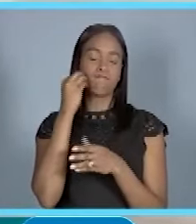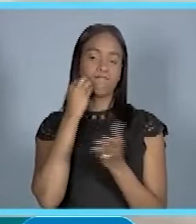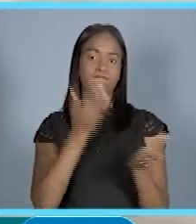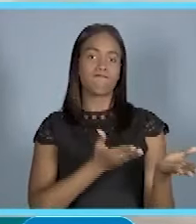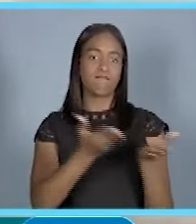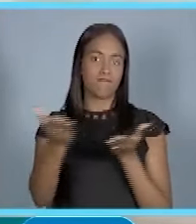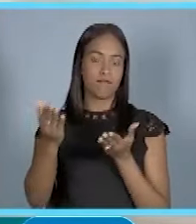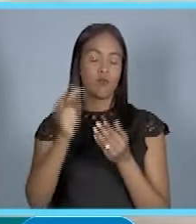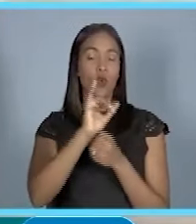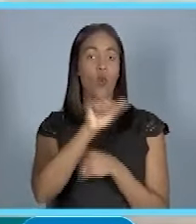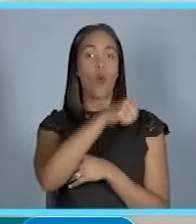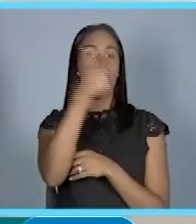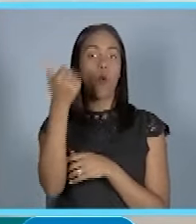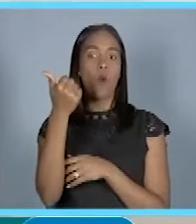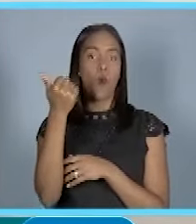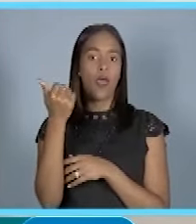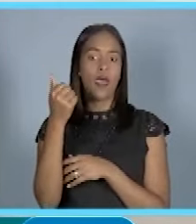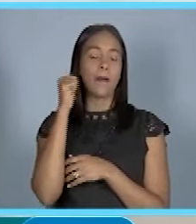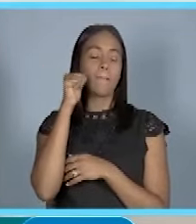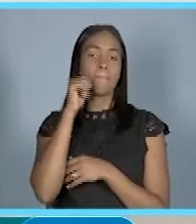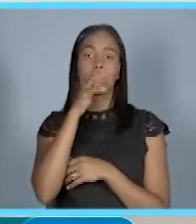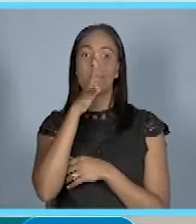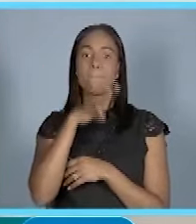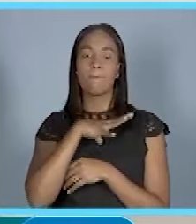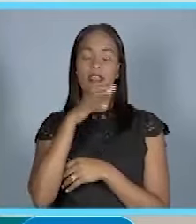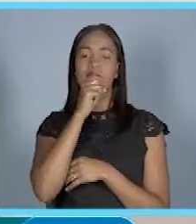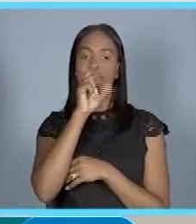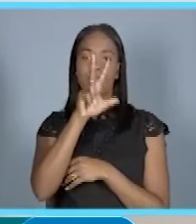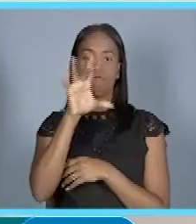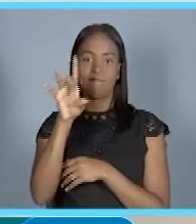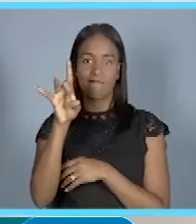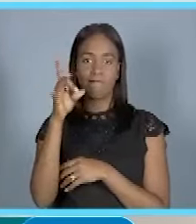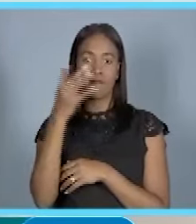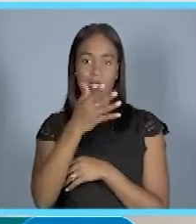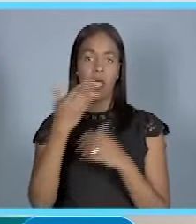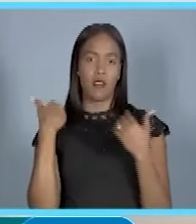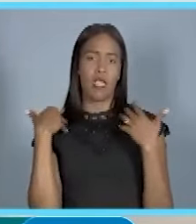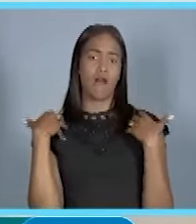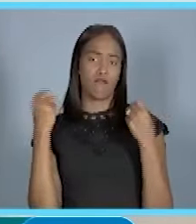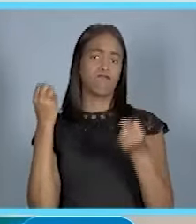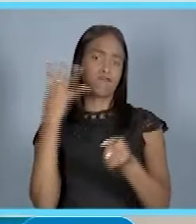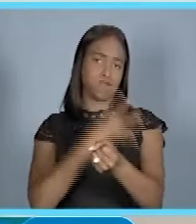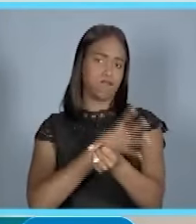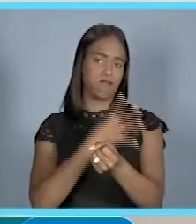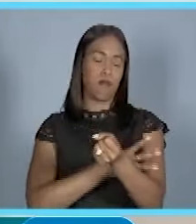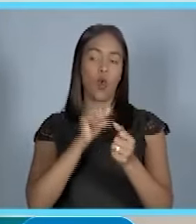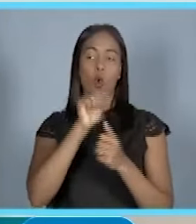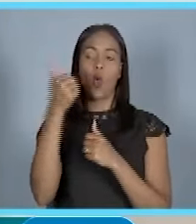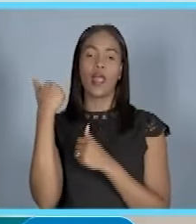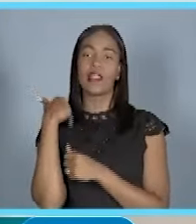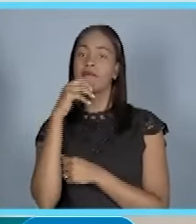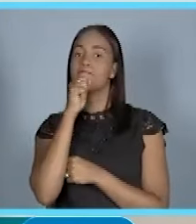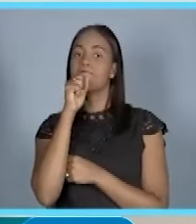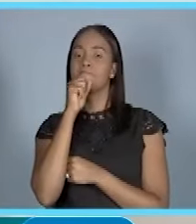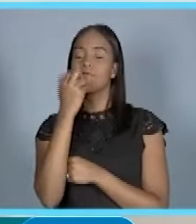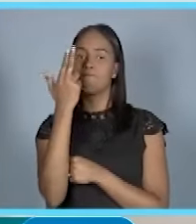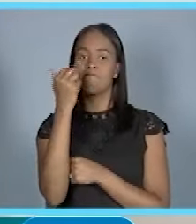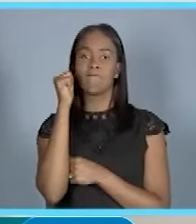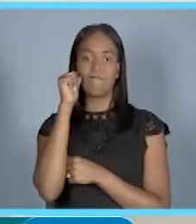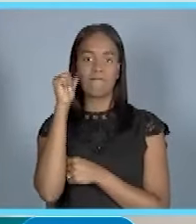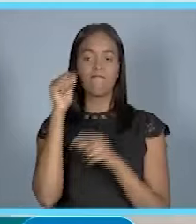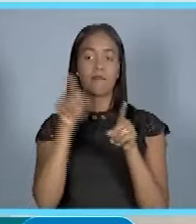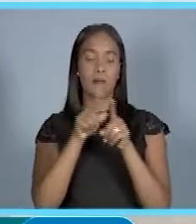También tenemos una femenina de 38 años de edad, el cual está estable, y tenemos otra femenina de 13 años que